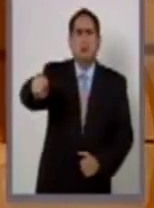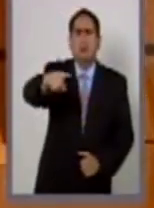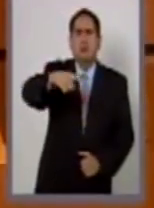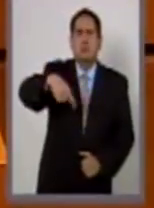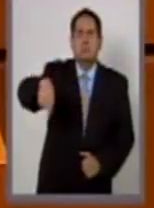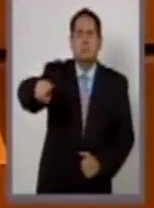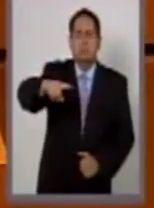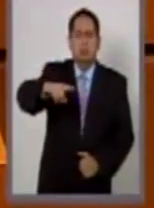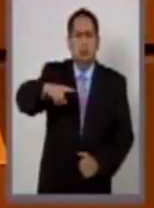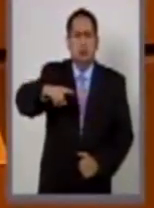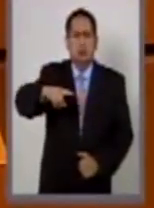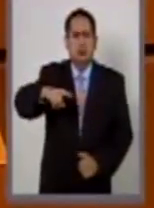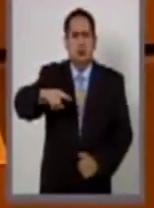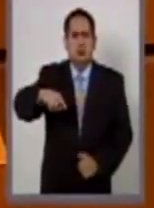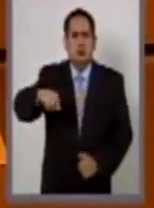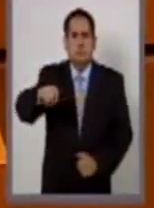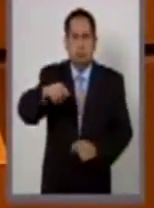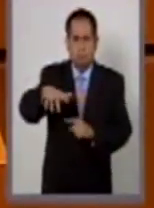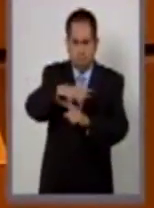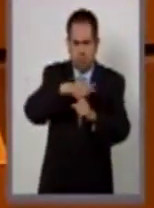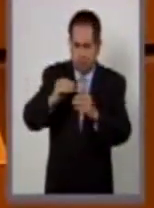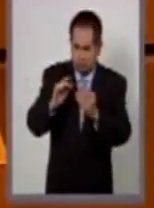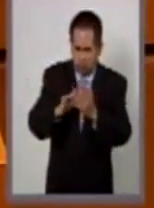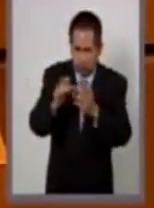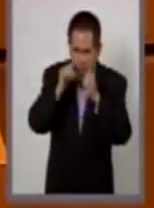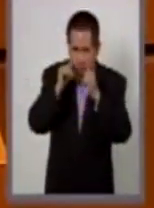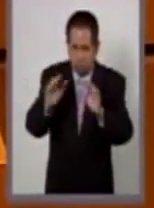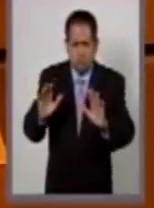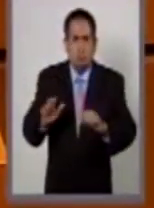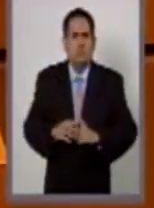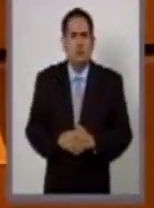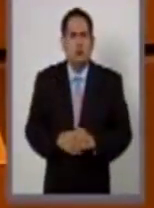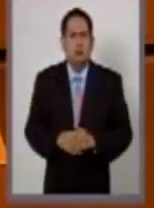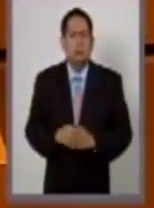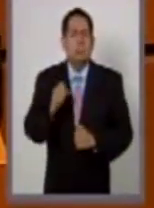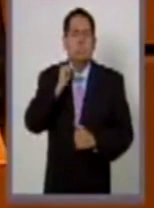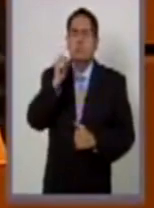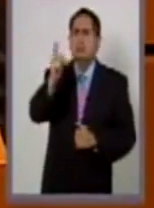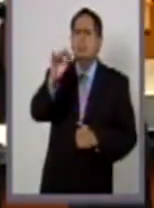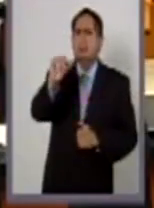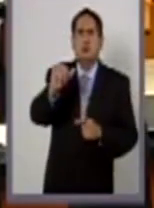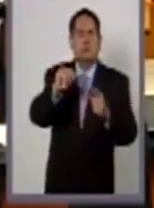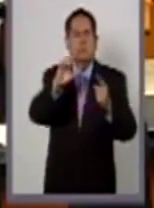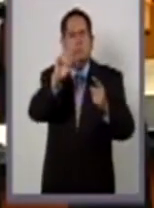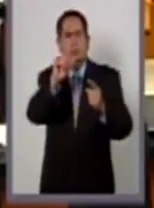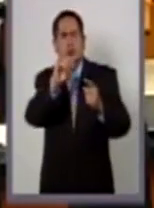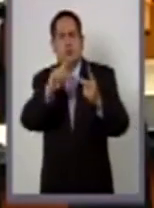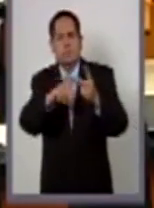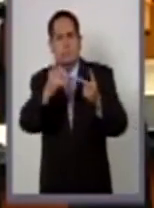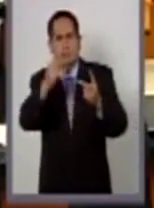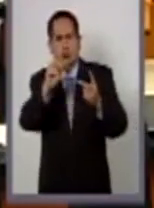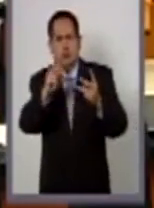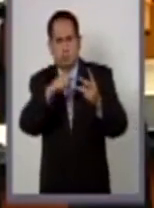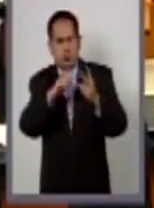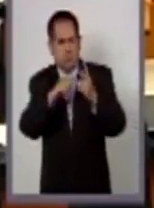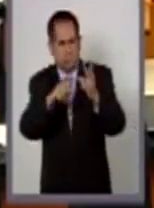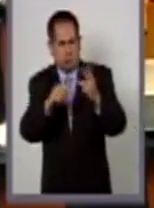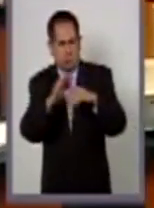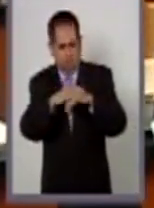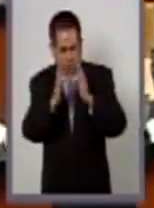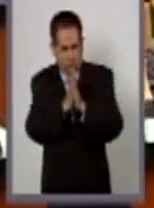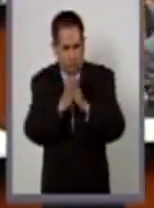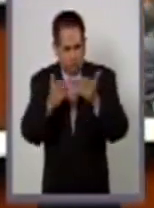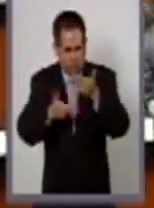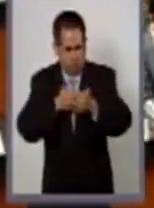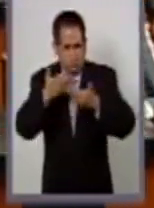que lo rodean. Muchas ¿Permite, gracias. Senador Preciado, senador Cárdenas, senador Yunes, serían tan